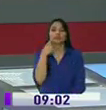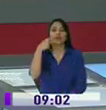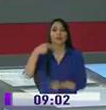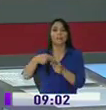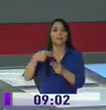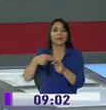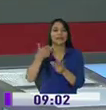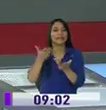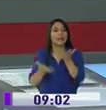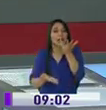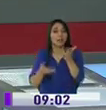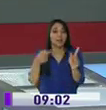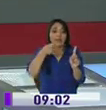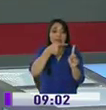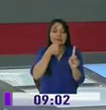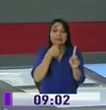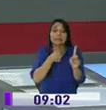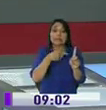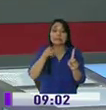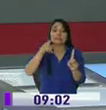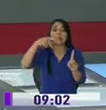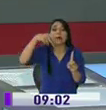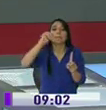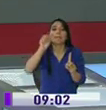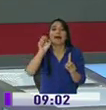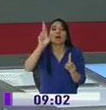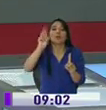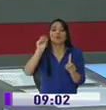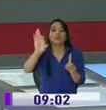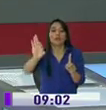de acuerdo a Sánchez, asegura que es Mauro T.